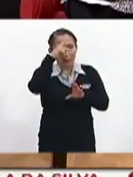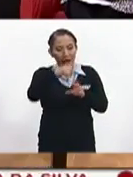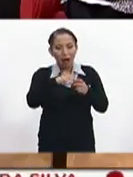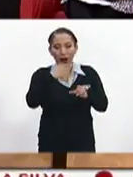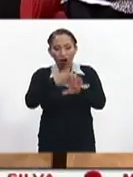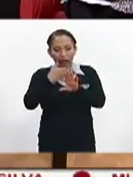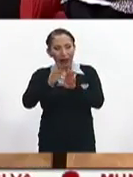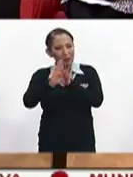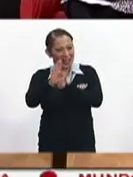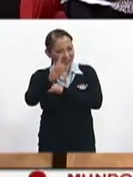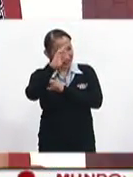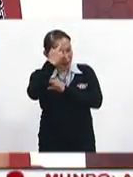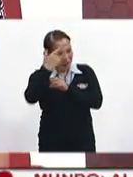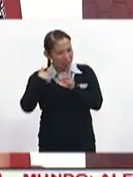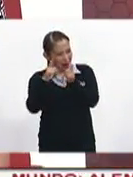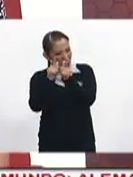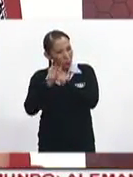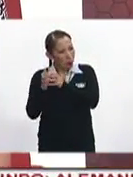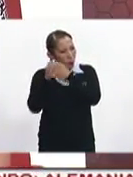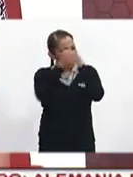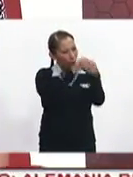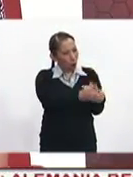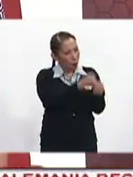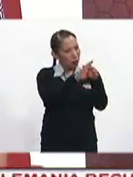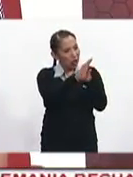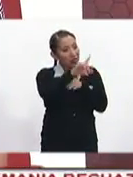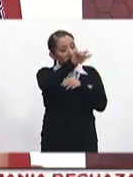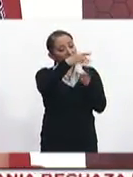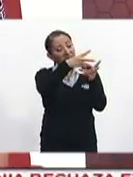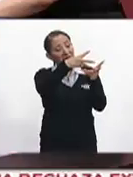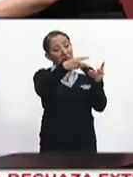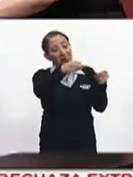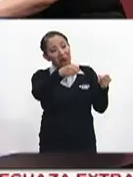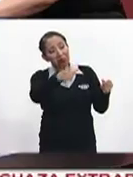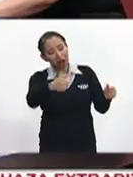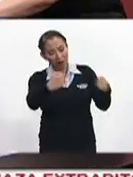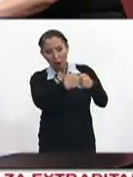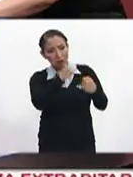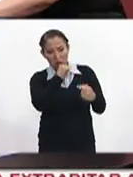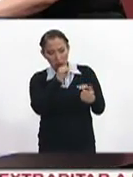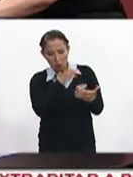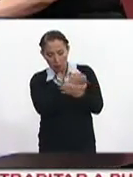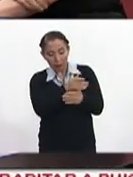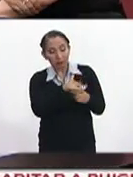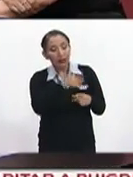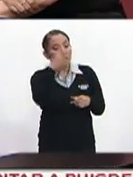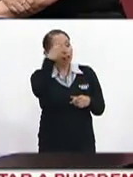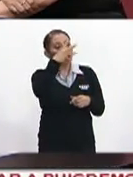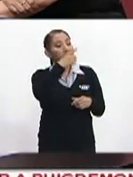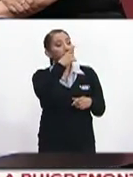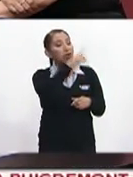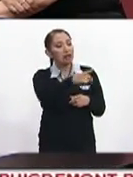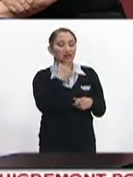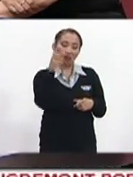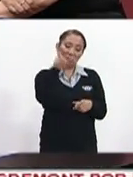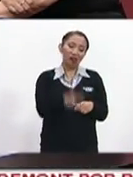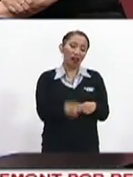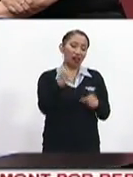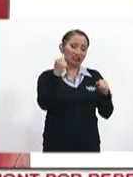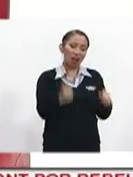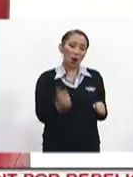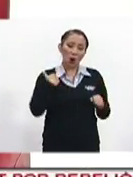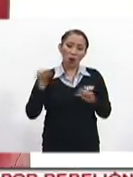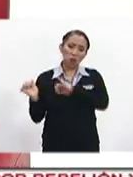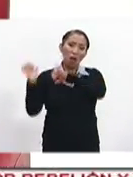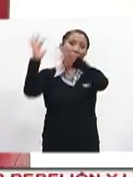los inmigrantes. Recordamos esta caravana del migrante que en última instancia se deshizo antes de llegar a la frontera, después de que Donald Trump la catalogara pues, como